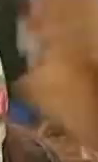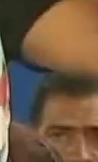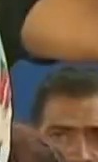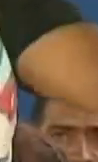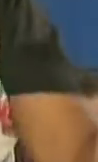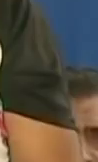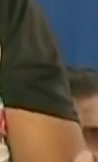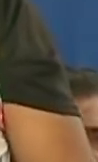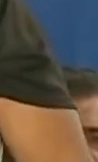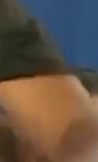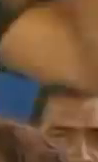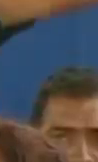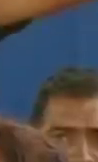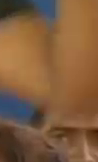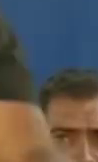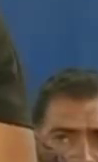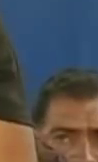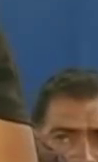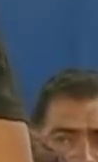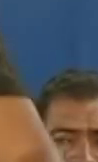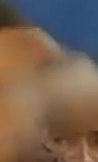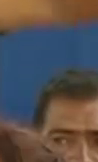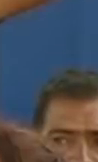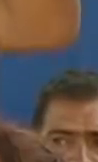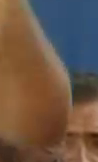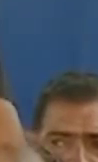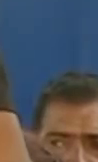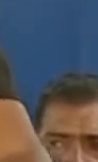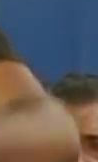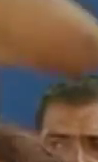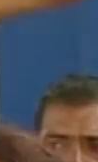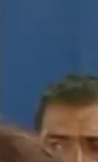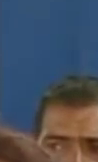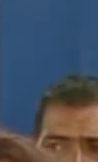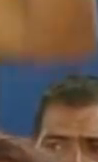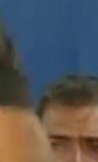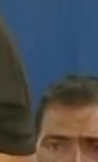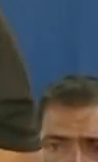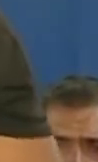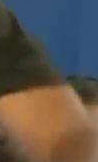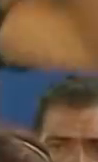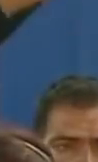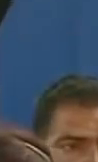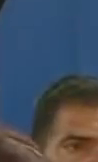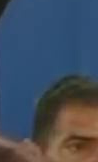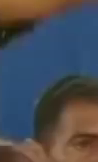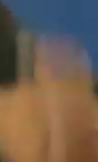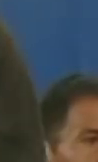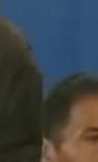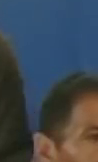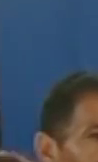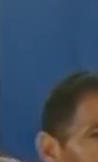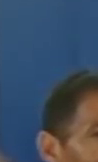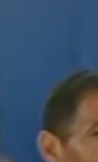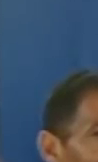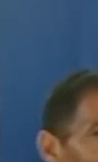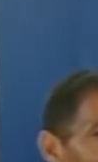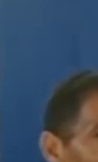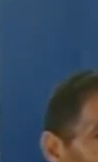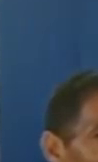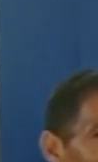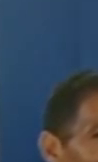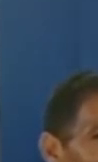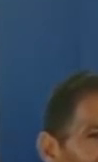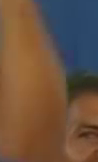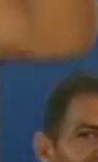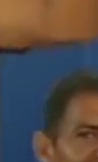3.000 pescadores en voto. Para cualquier elección que se le antoje. Aquí tiene los votos. Aquí